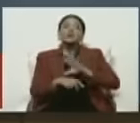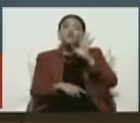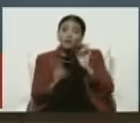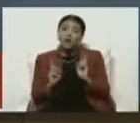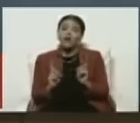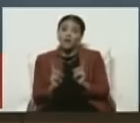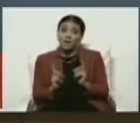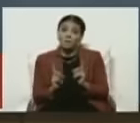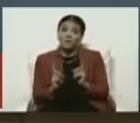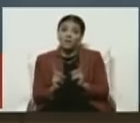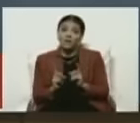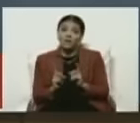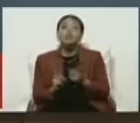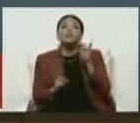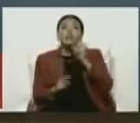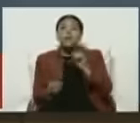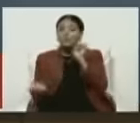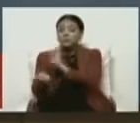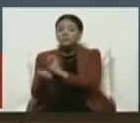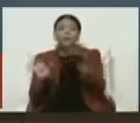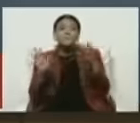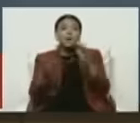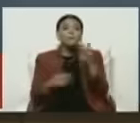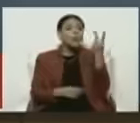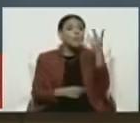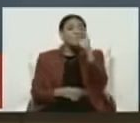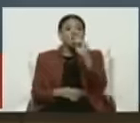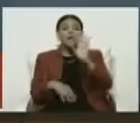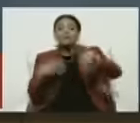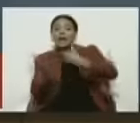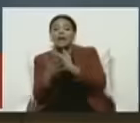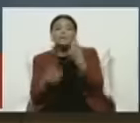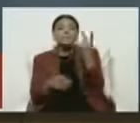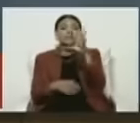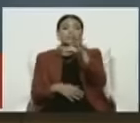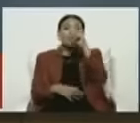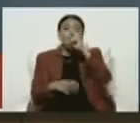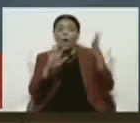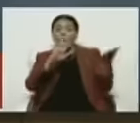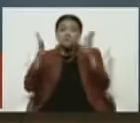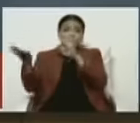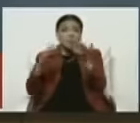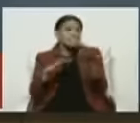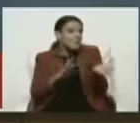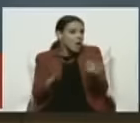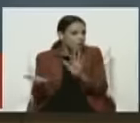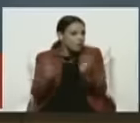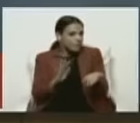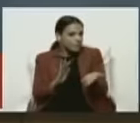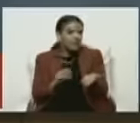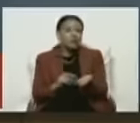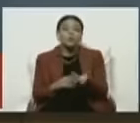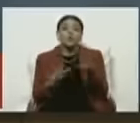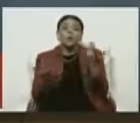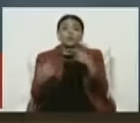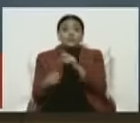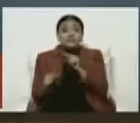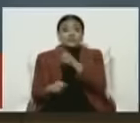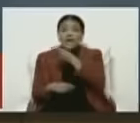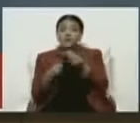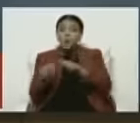que prevé pena de 20 a 25 años. Teniendo los agravantes del aumento de una tercera parte de la